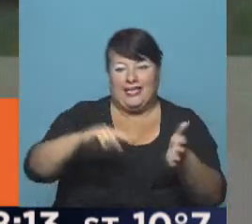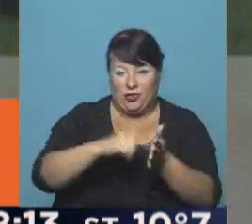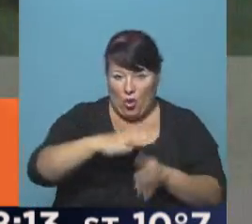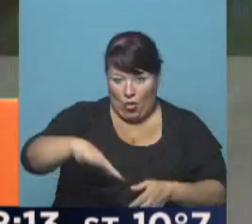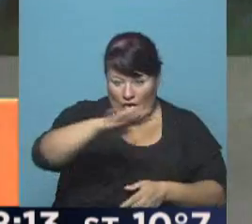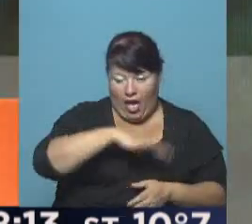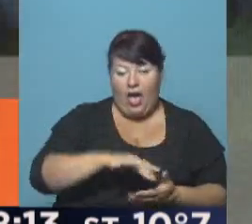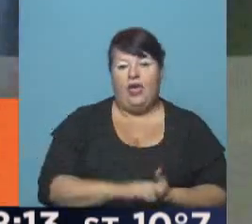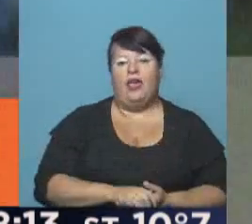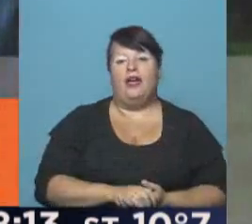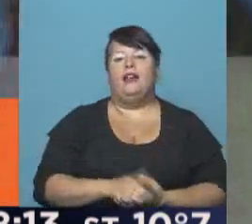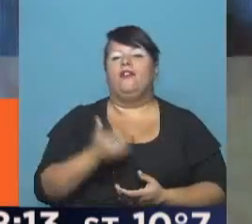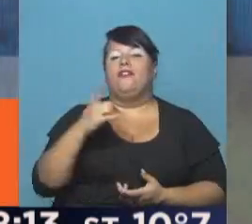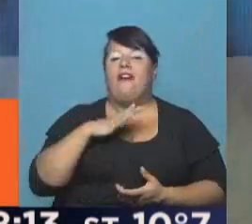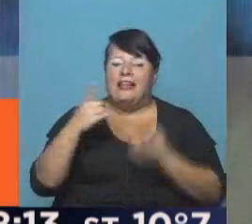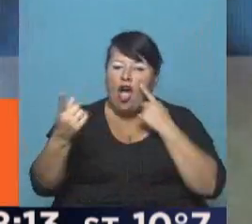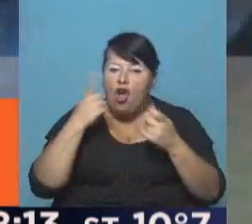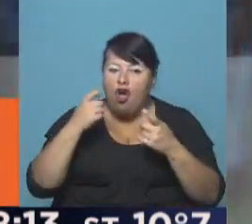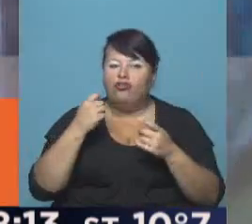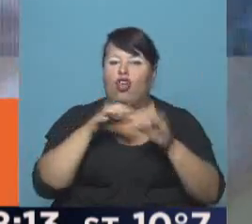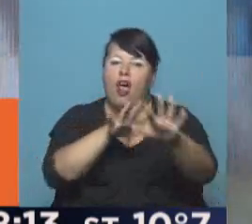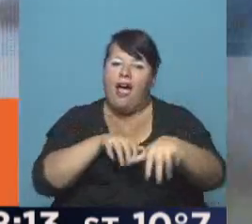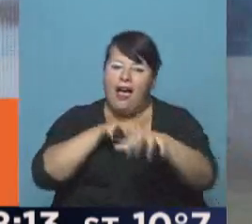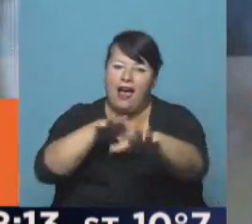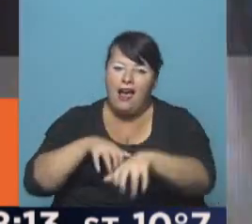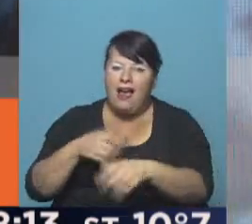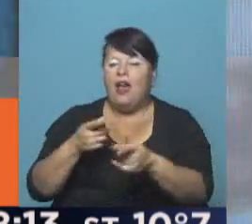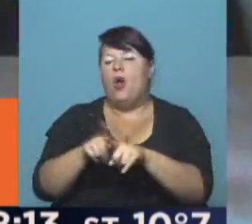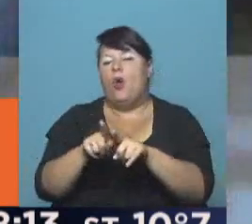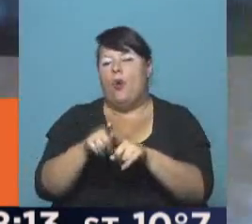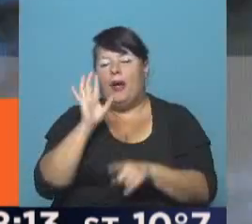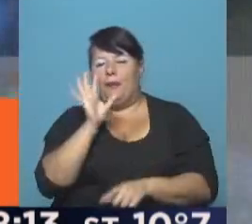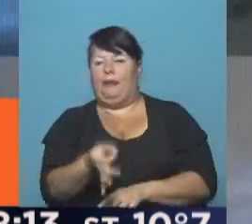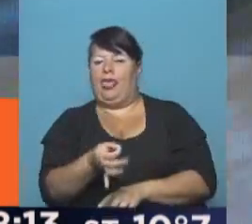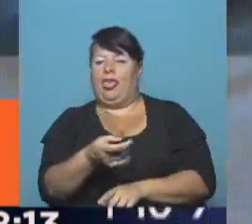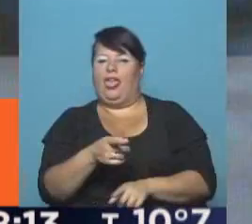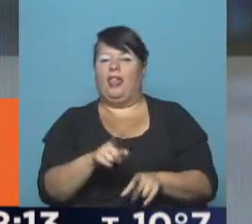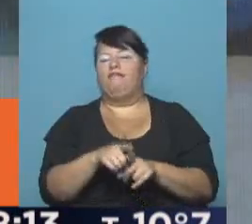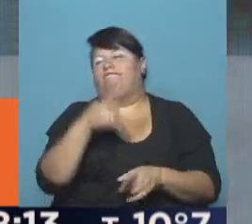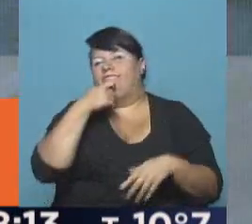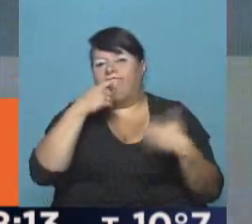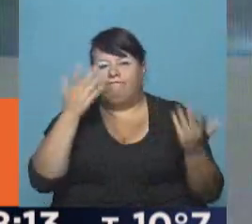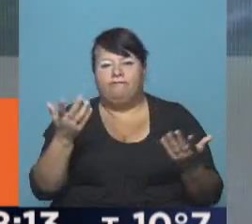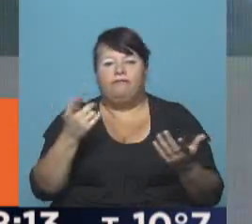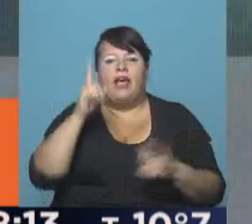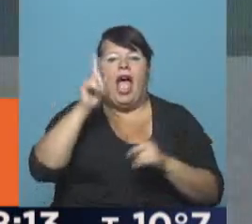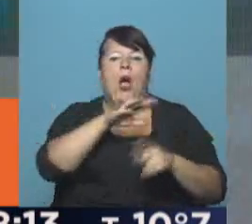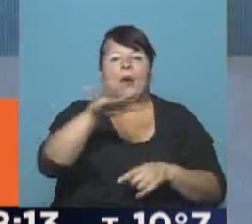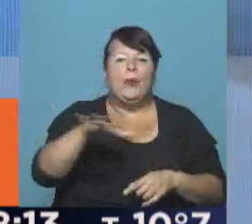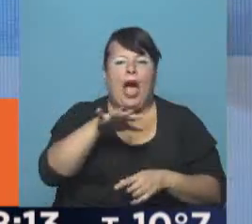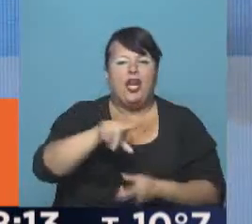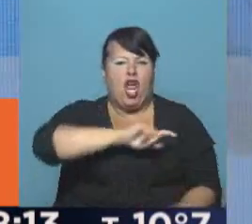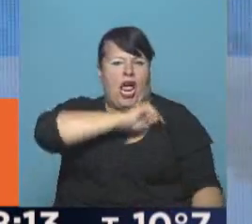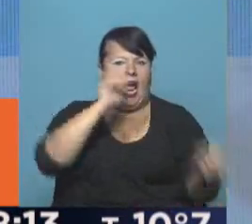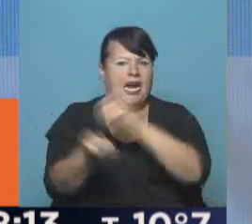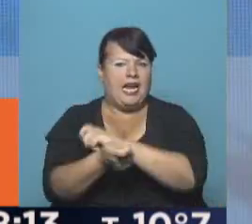si la falta de regulación en el uso del suelo uno la observa cuando determinados barrios cambian